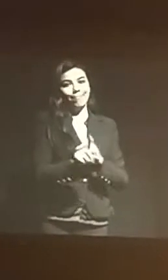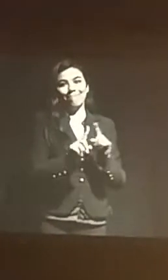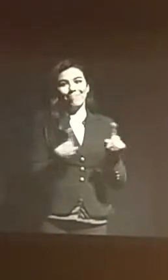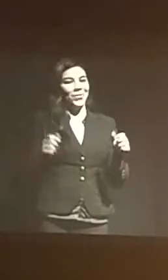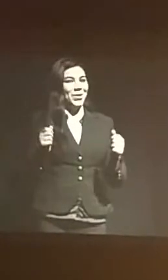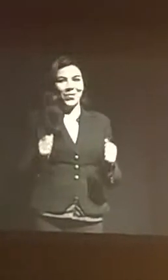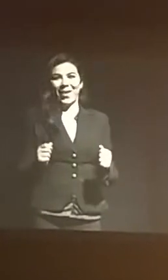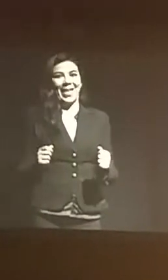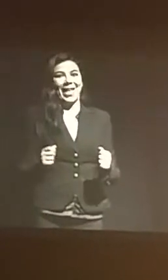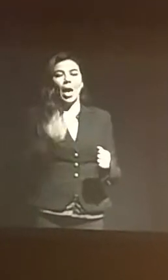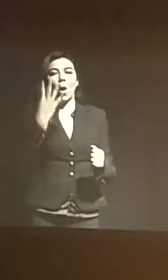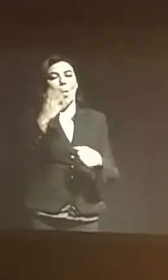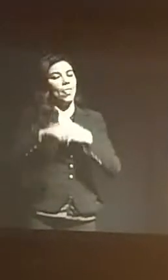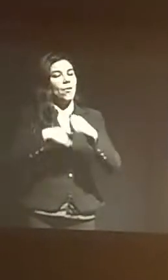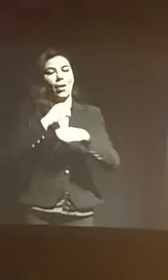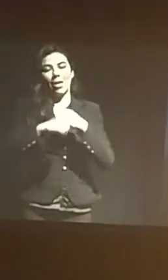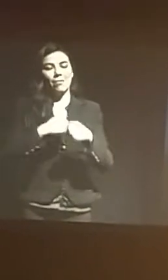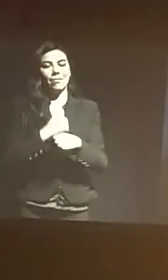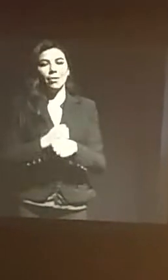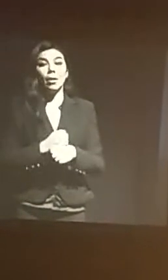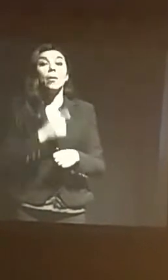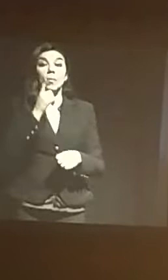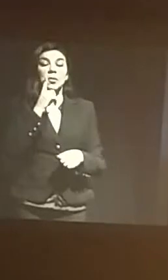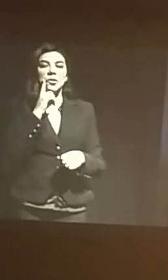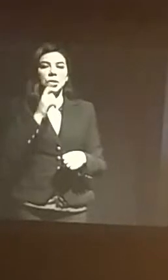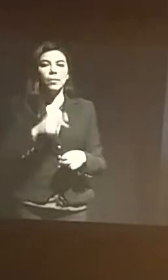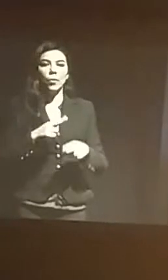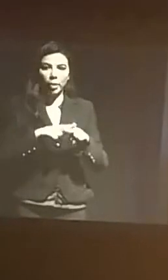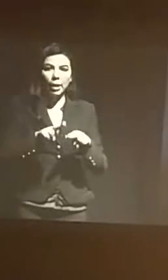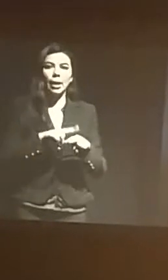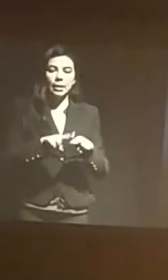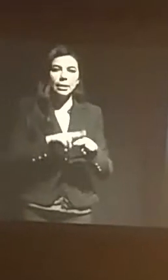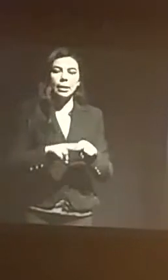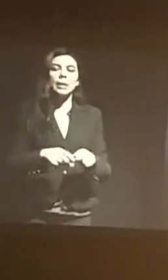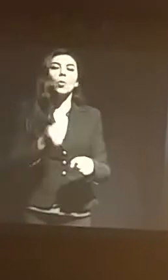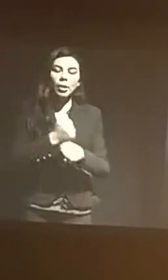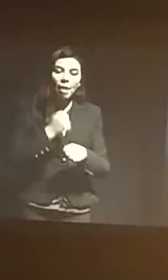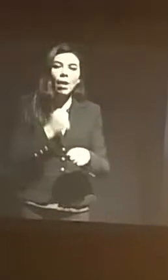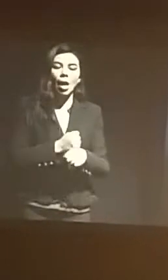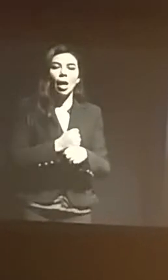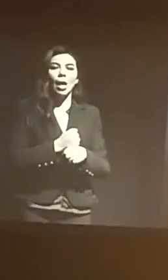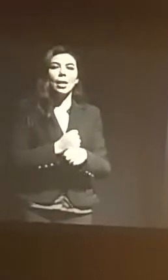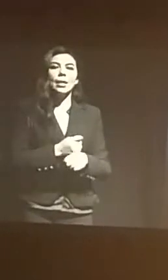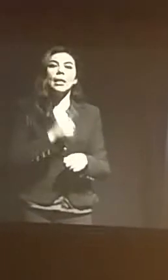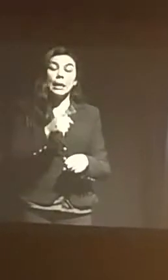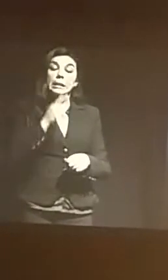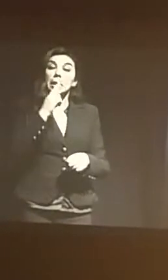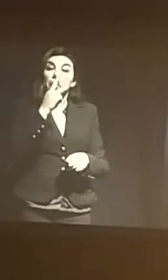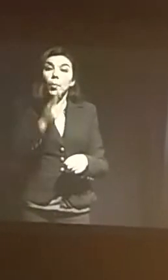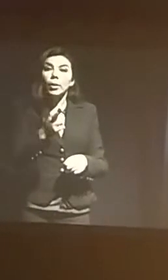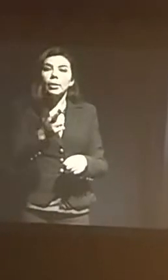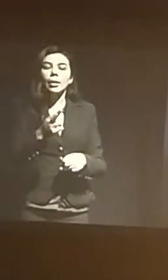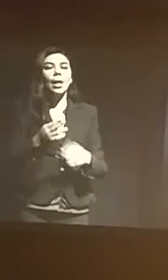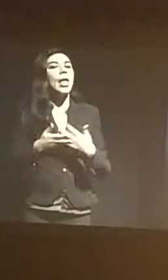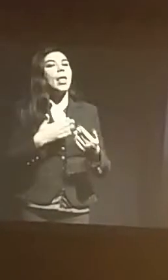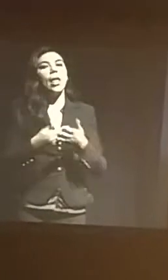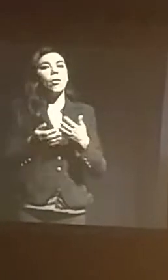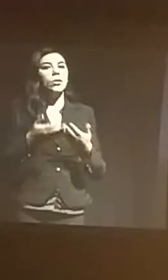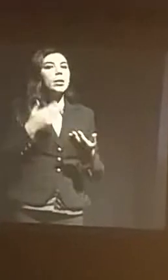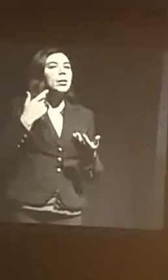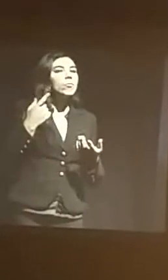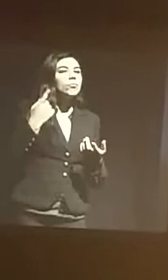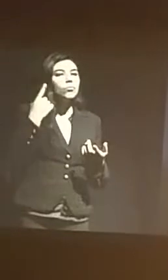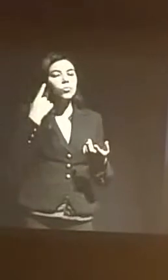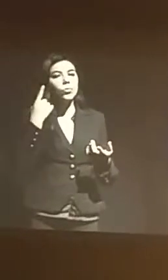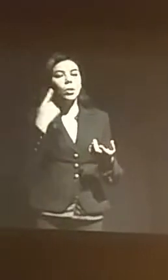posible. ¿Ya? Pero tenemos que actuar por ello. Entonces, esa respuesta, ¿para dónde va?